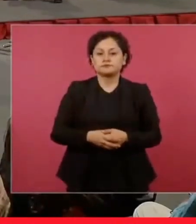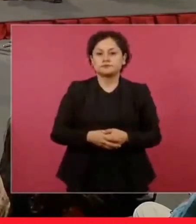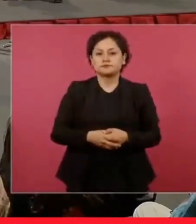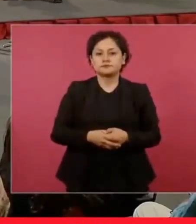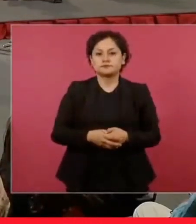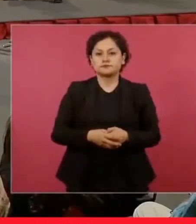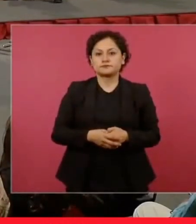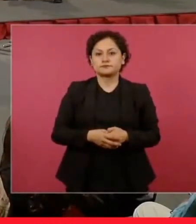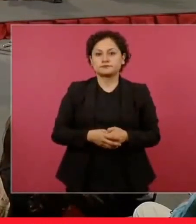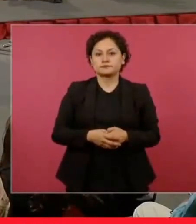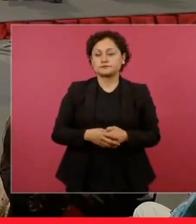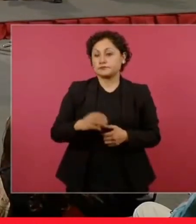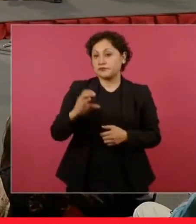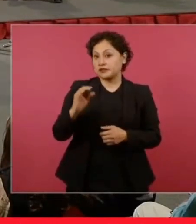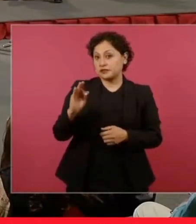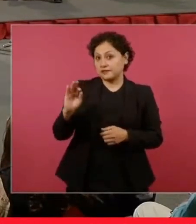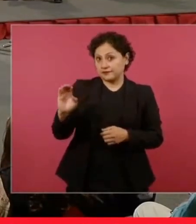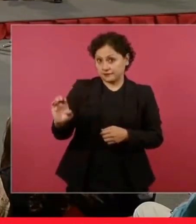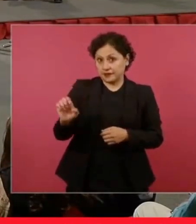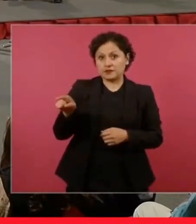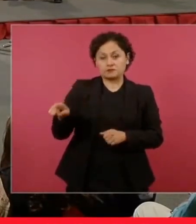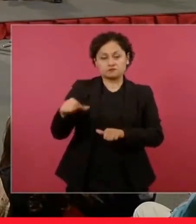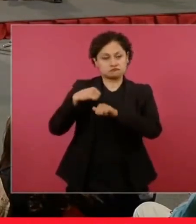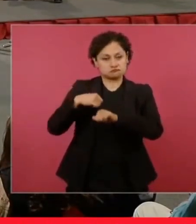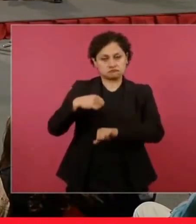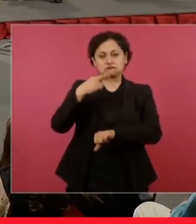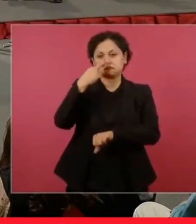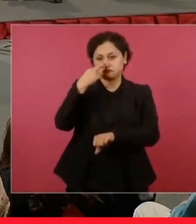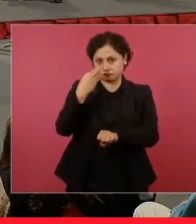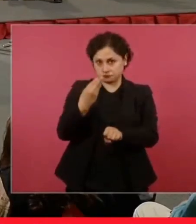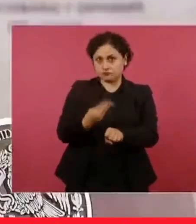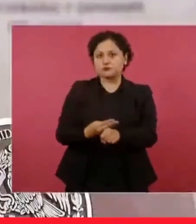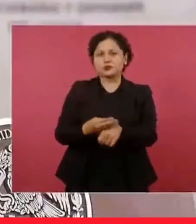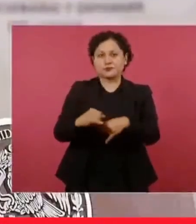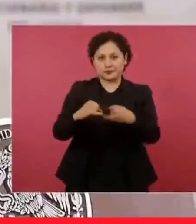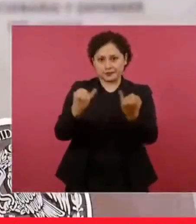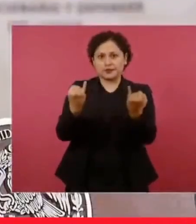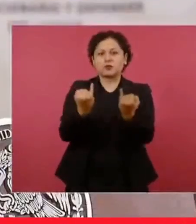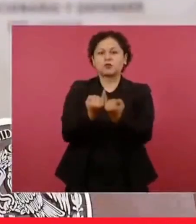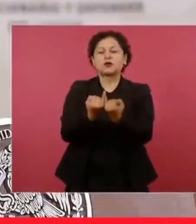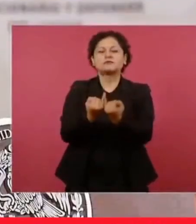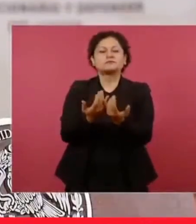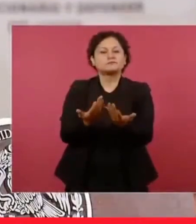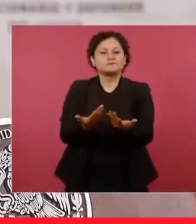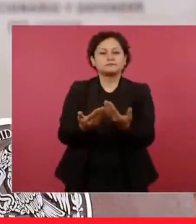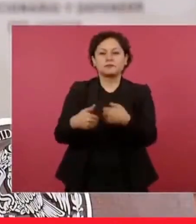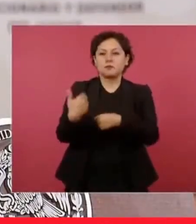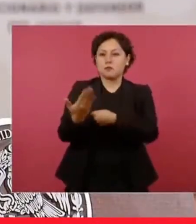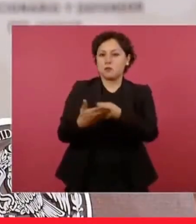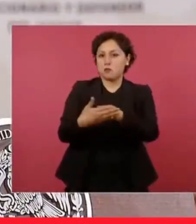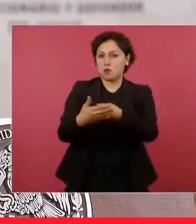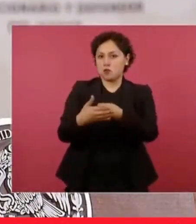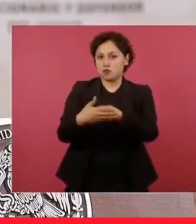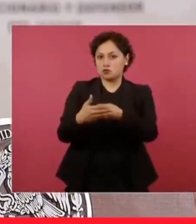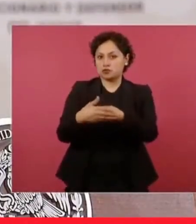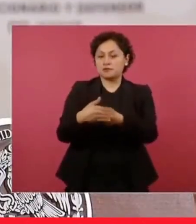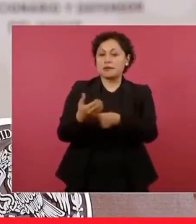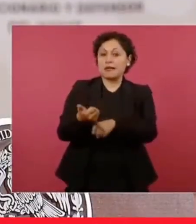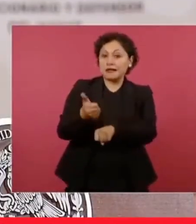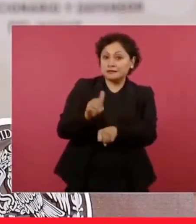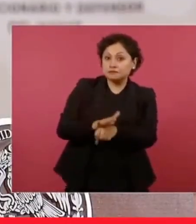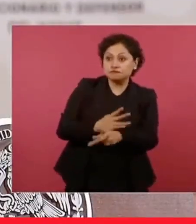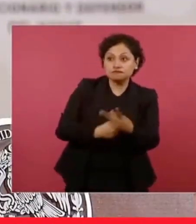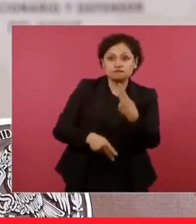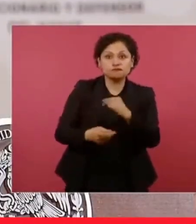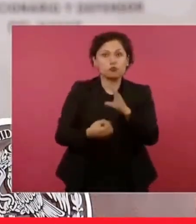La CFE también se ha encargado de dejar para las próximas administraciones